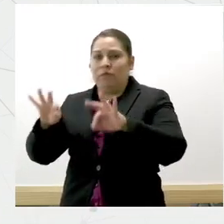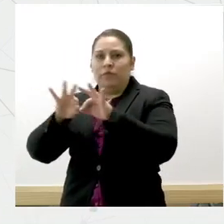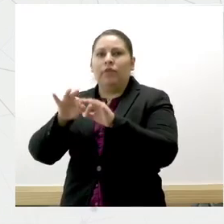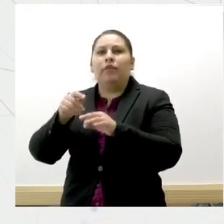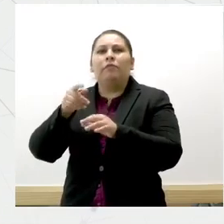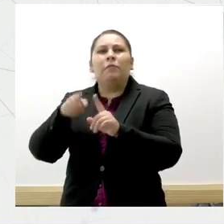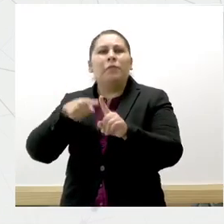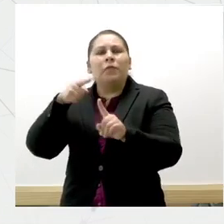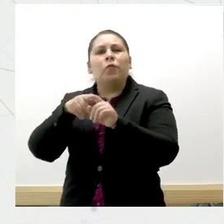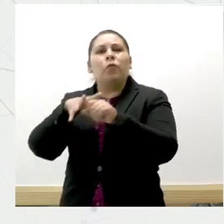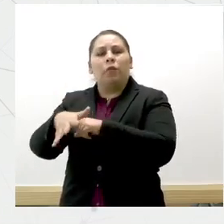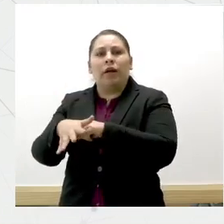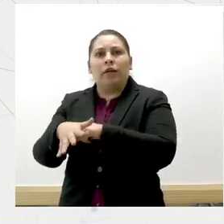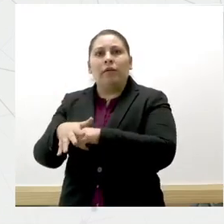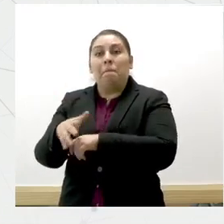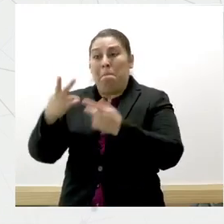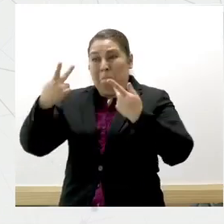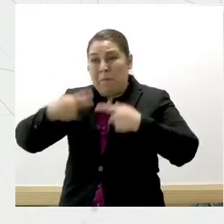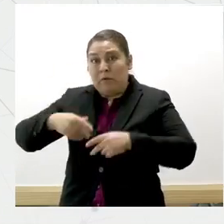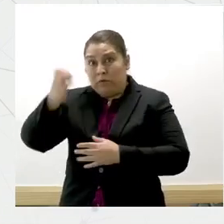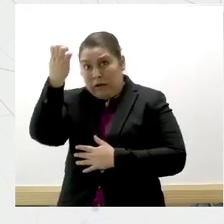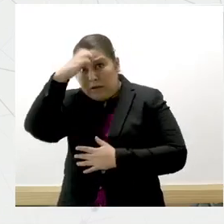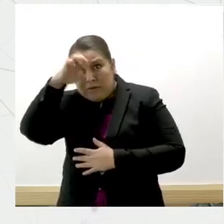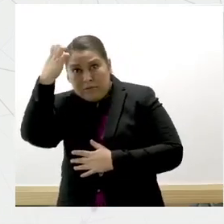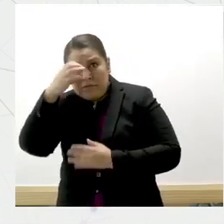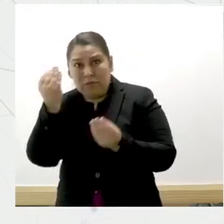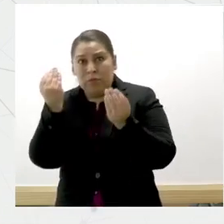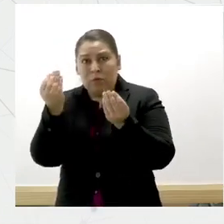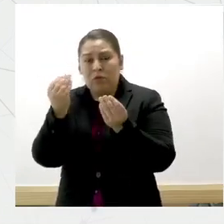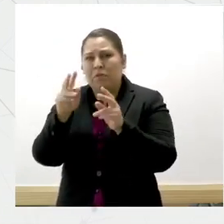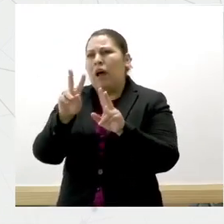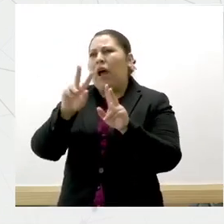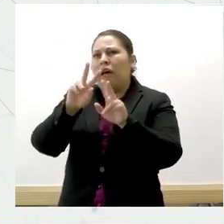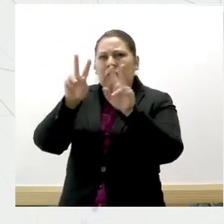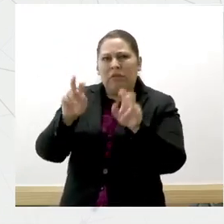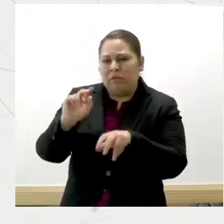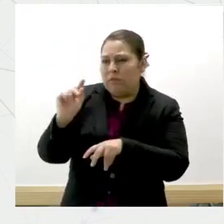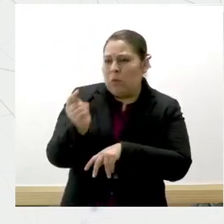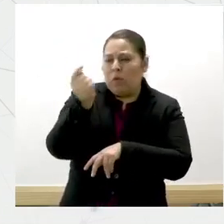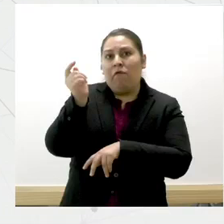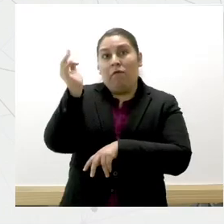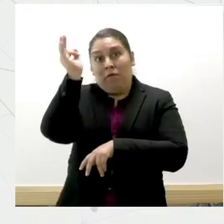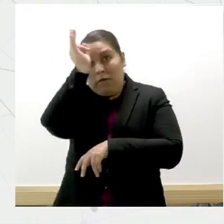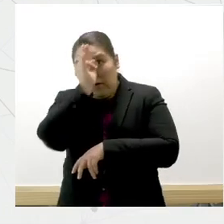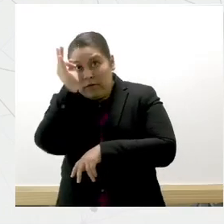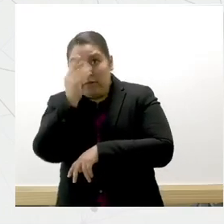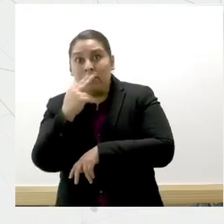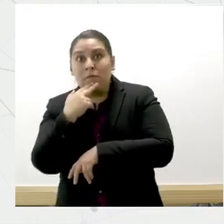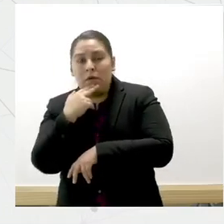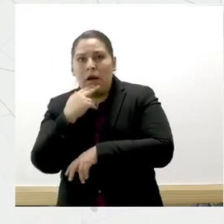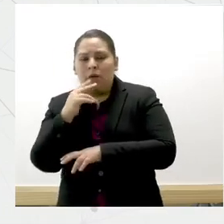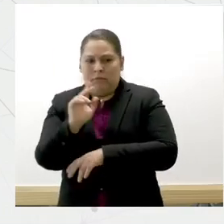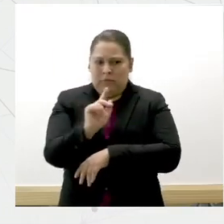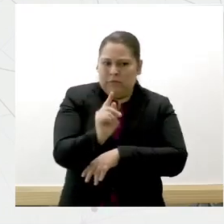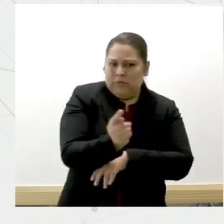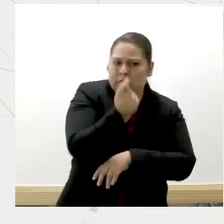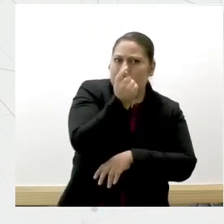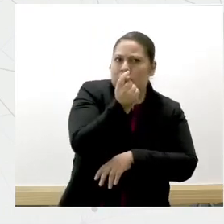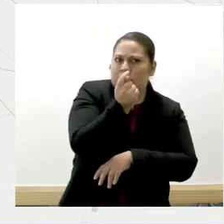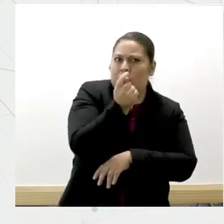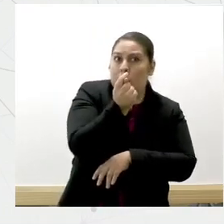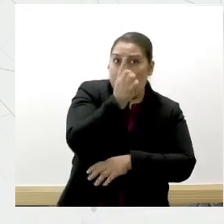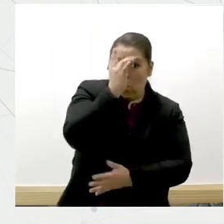haya científicos, especialistas de todas las materias, tanto tecnología como filosofía, ¿no? Sabemos que cuando hablamos de tecnología hemos dejado de hablar solo